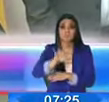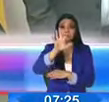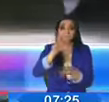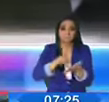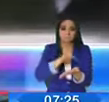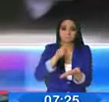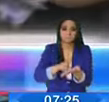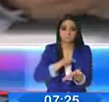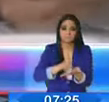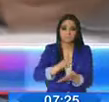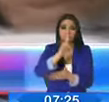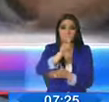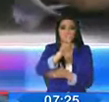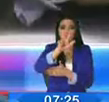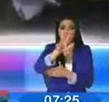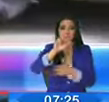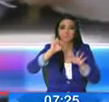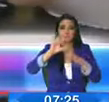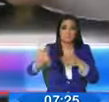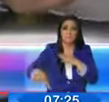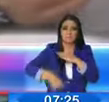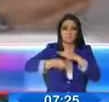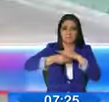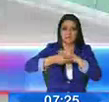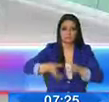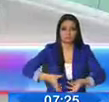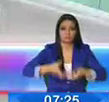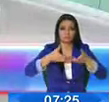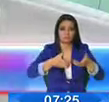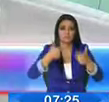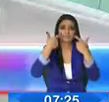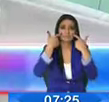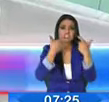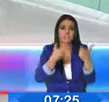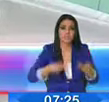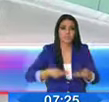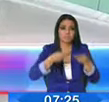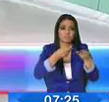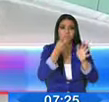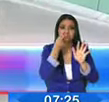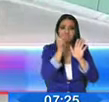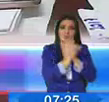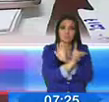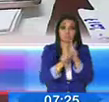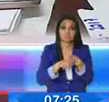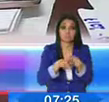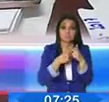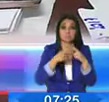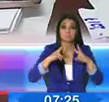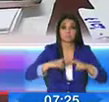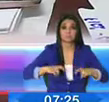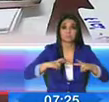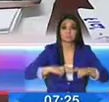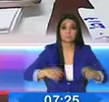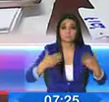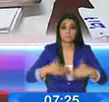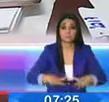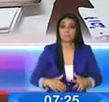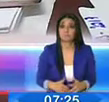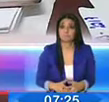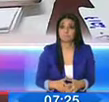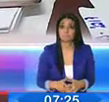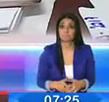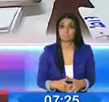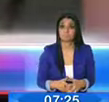136 de anexos en manos de la fiscalía general del estado para que se inicien las investigaciones aquí no